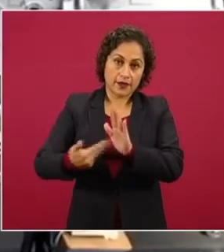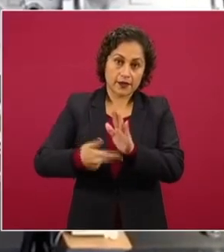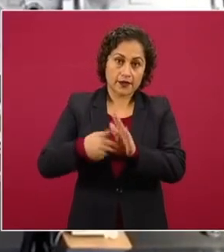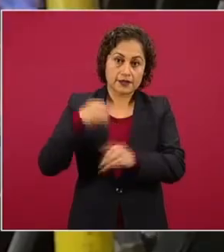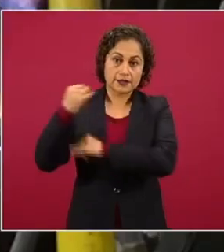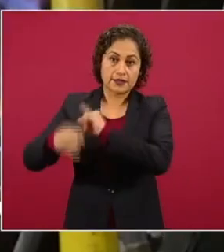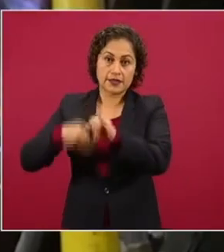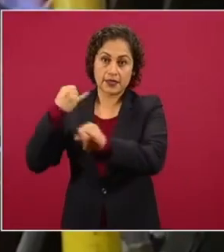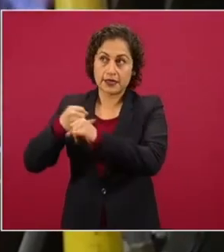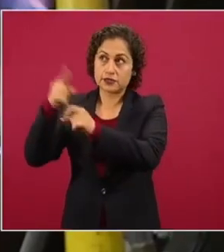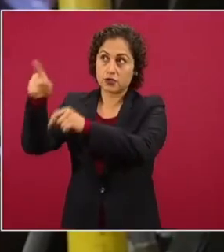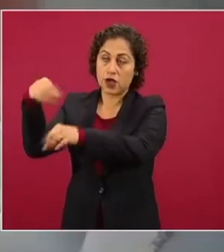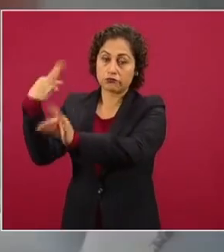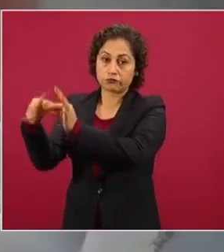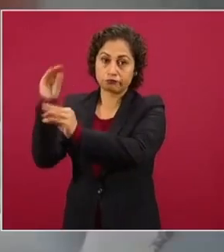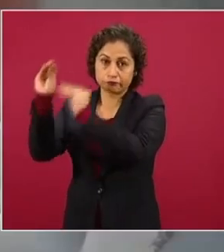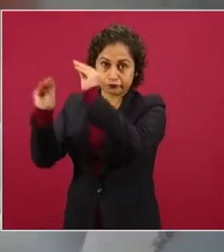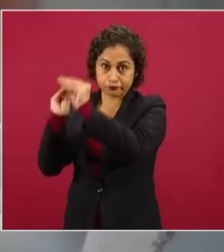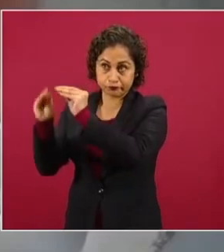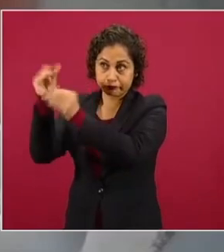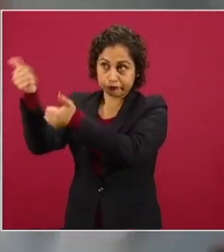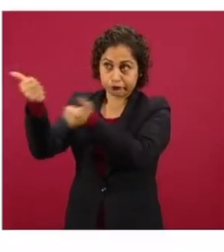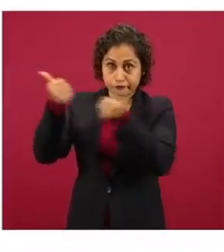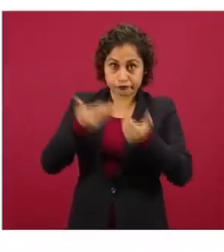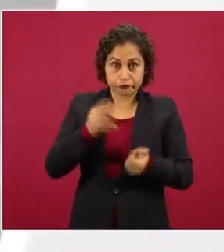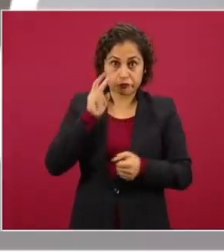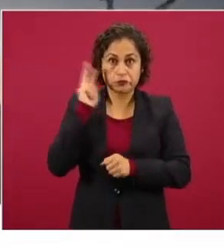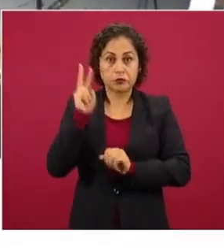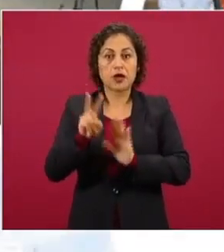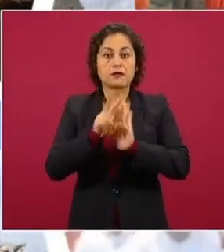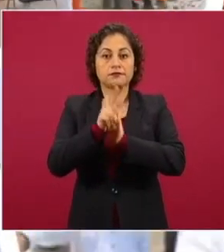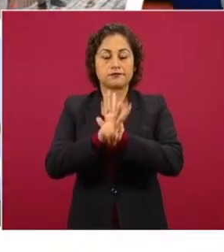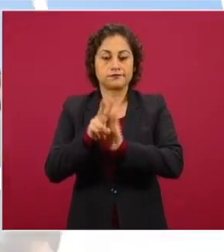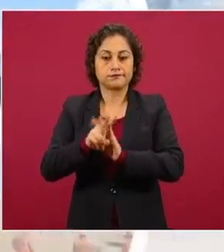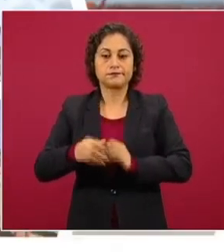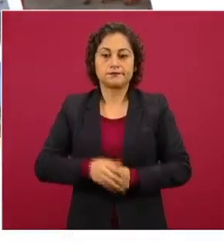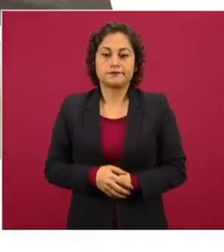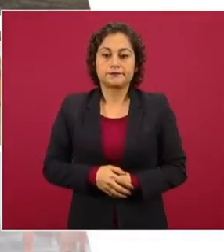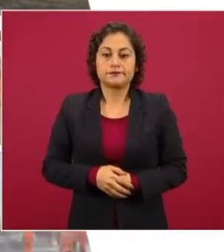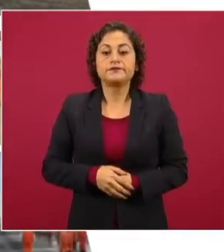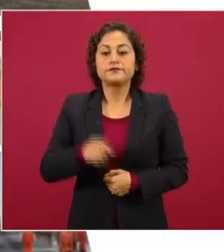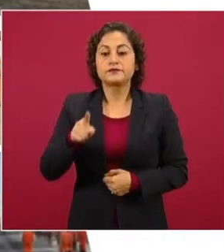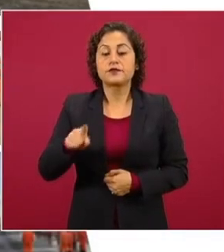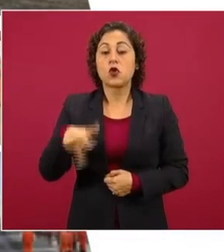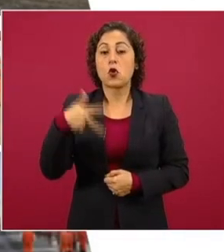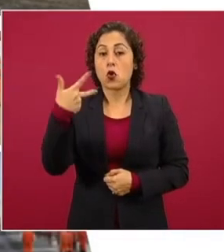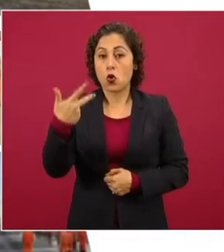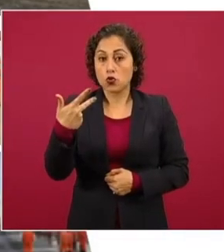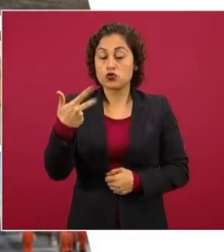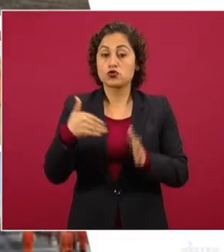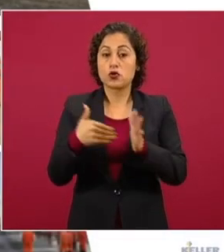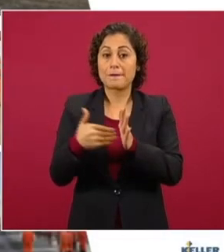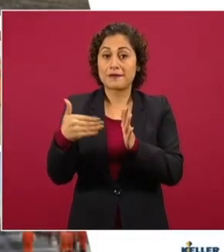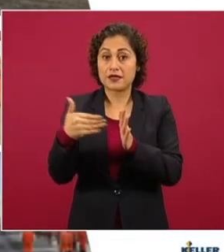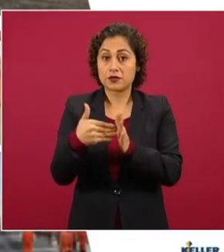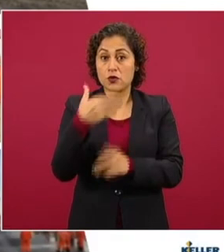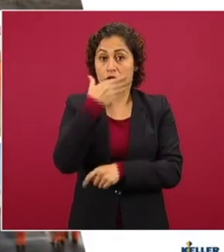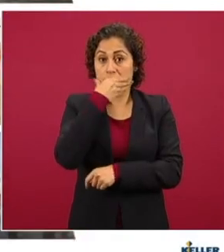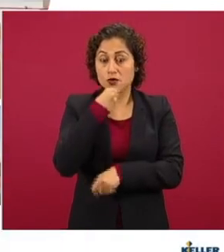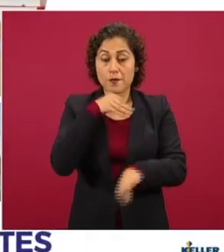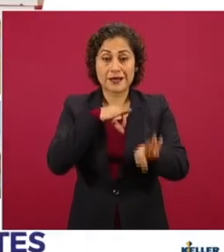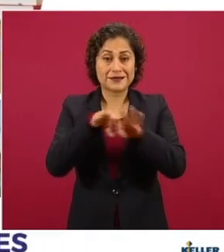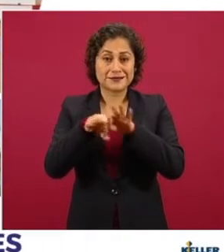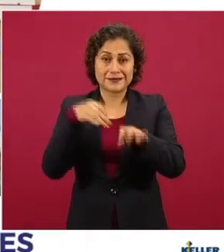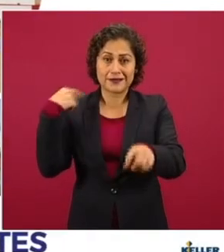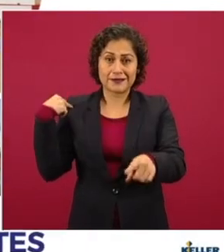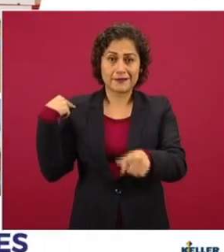envían imágenes de los procesos de manufactura en el extranjero. Se cumplieron en el proyecto 8 millones de horas hombres sin accidentes, reforzando el